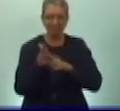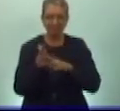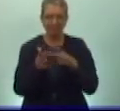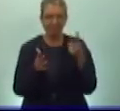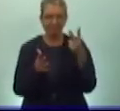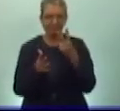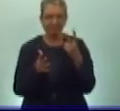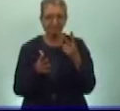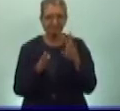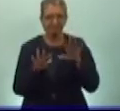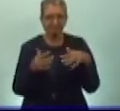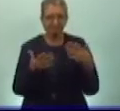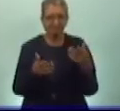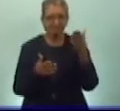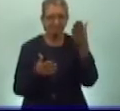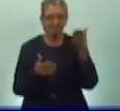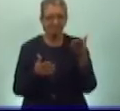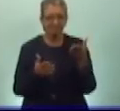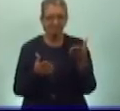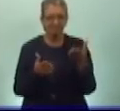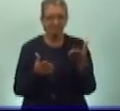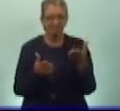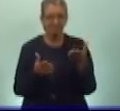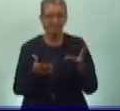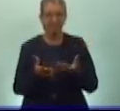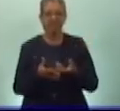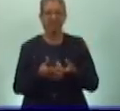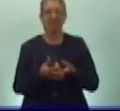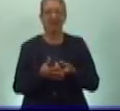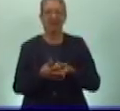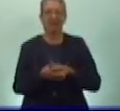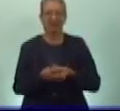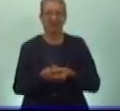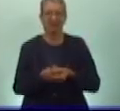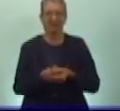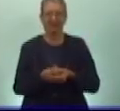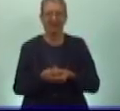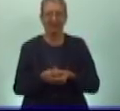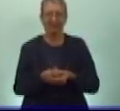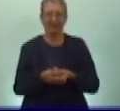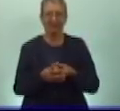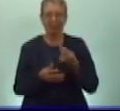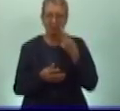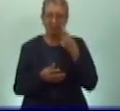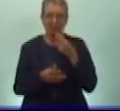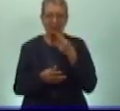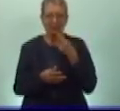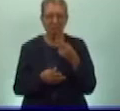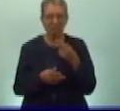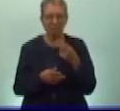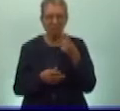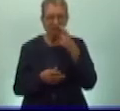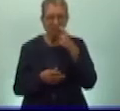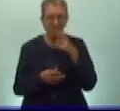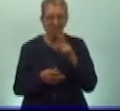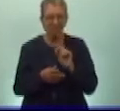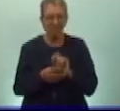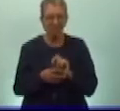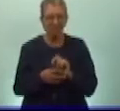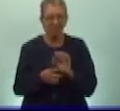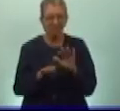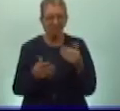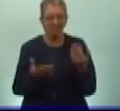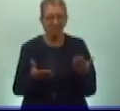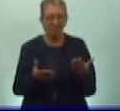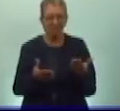que acabamos de trabajar recientemente. Observen el resultado final de cada uno de